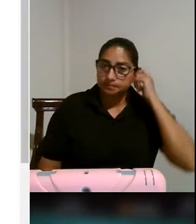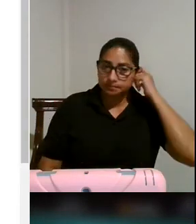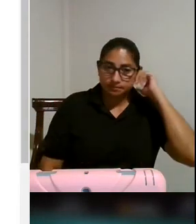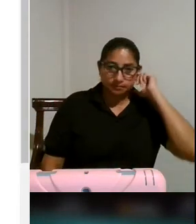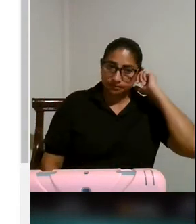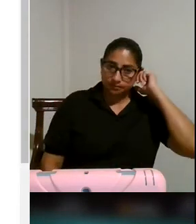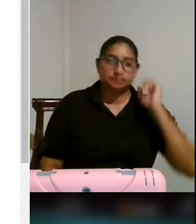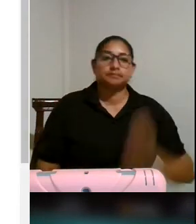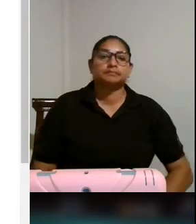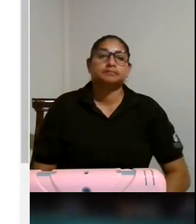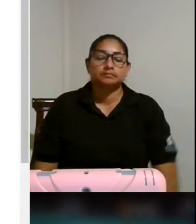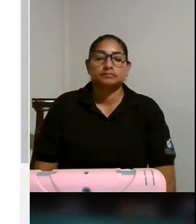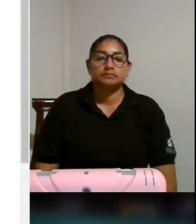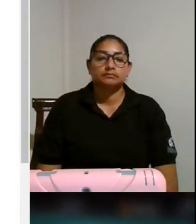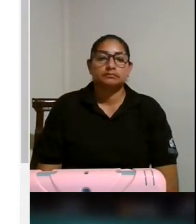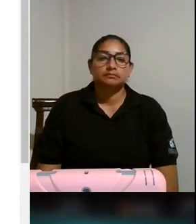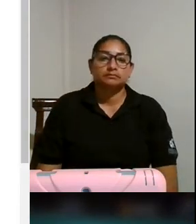Entonces,